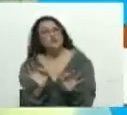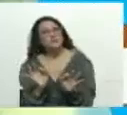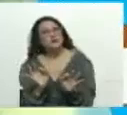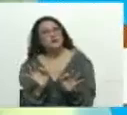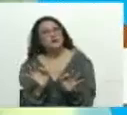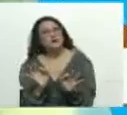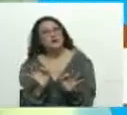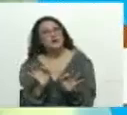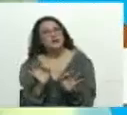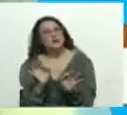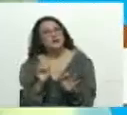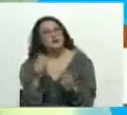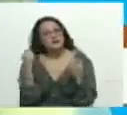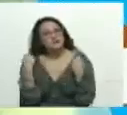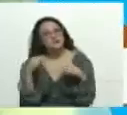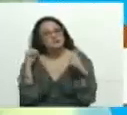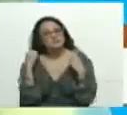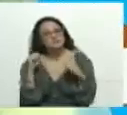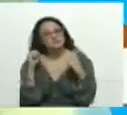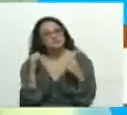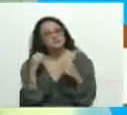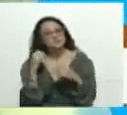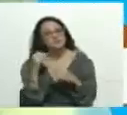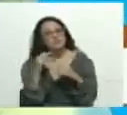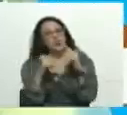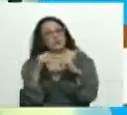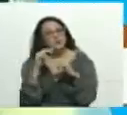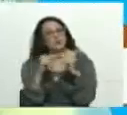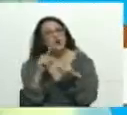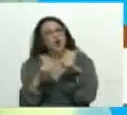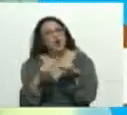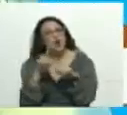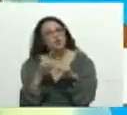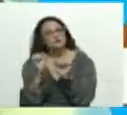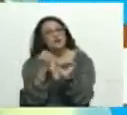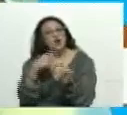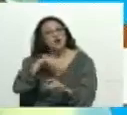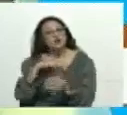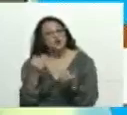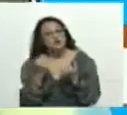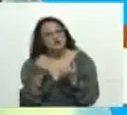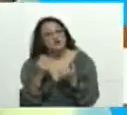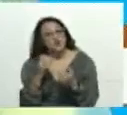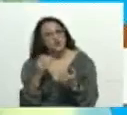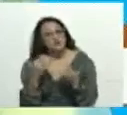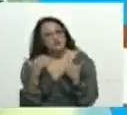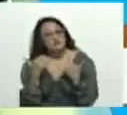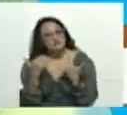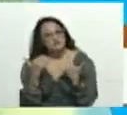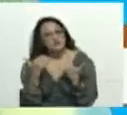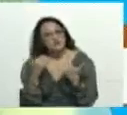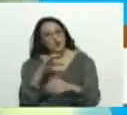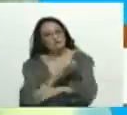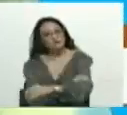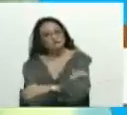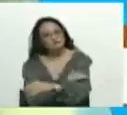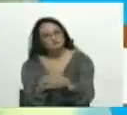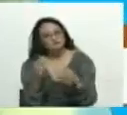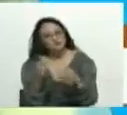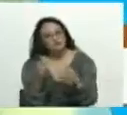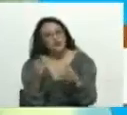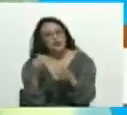debemos hacer el ejercicio de construir referentes que impidan que nosotros mismos como izquierda y que los pueblos se vayan